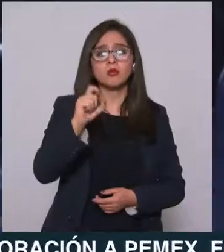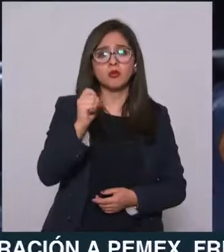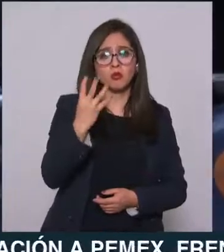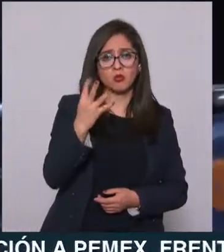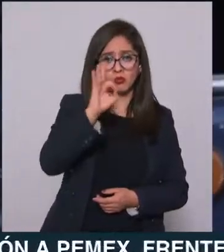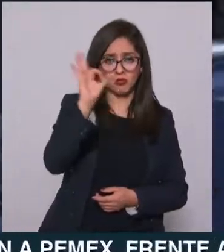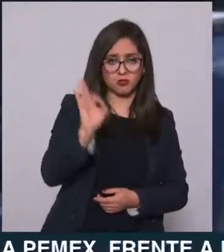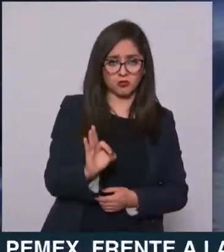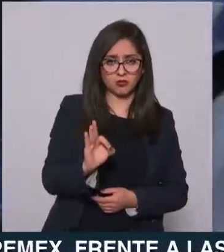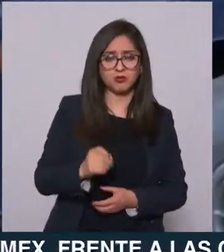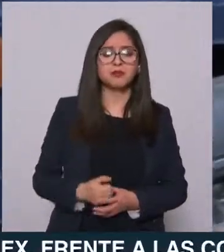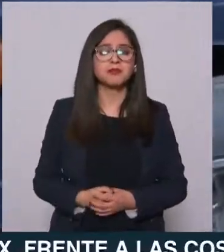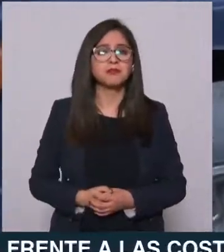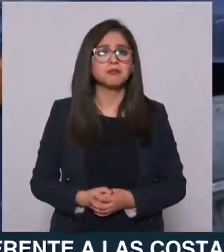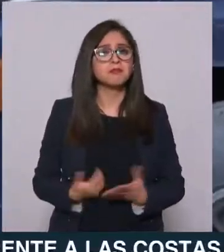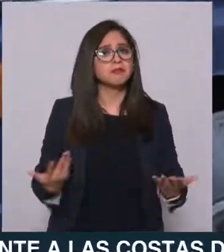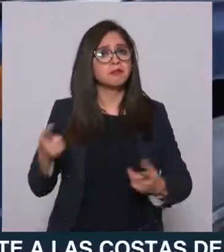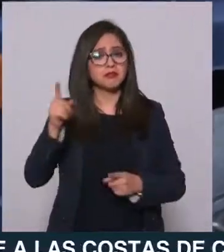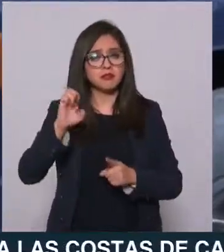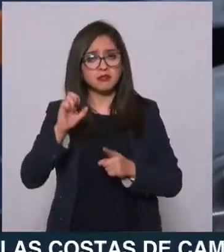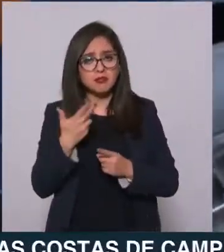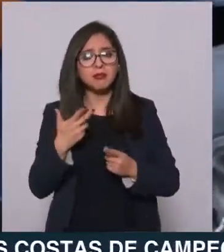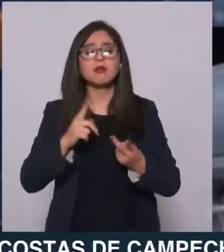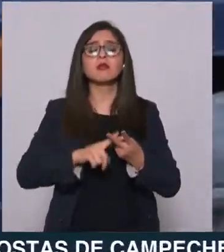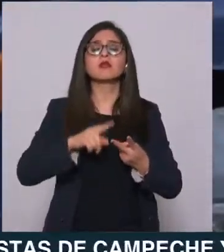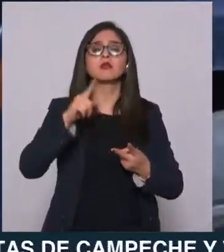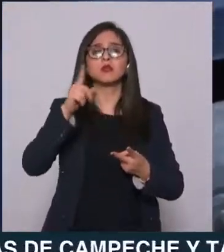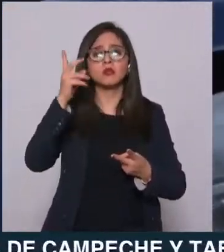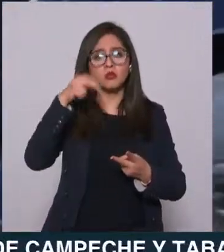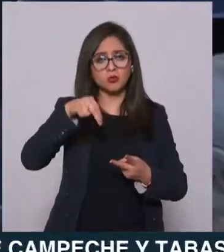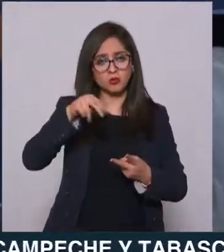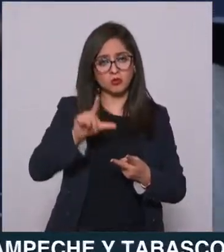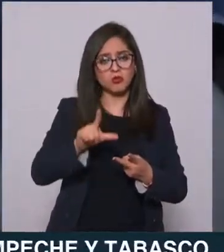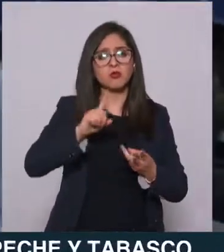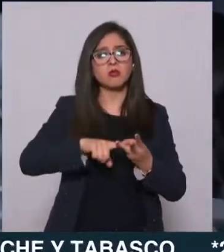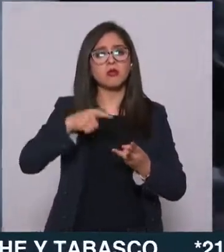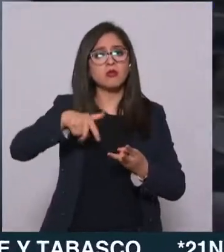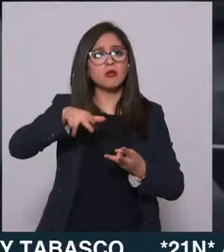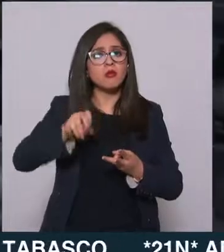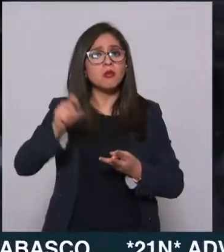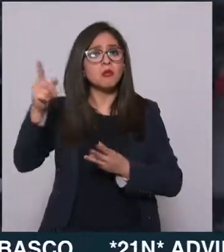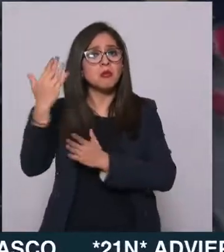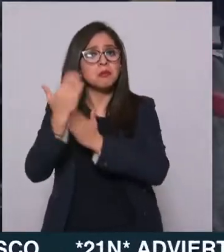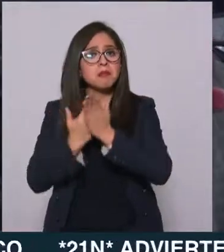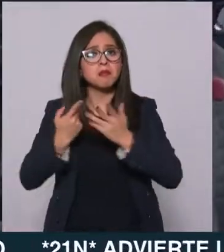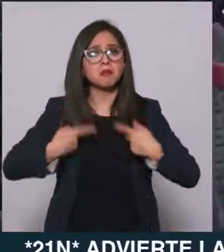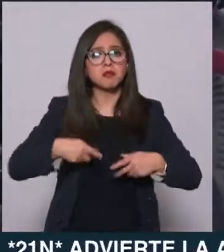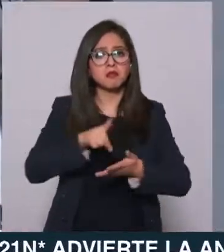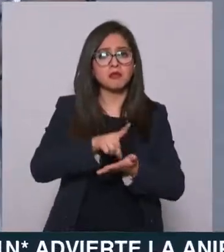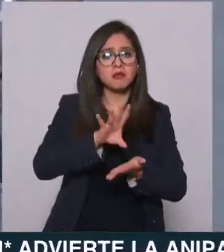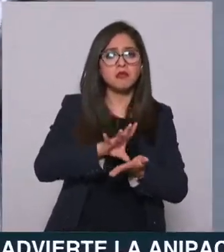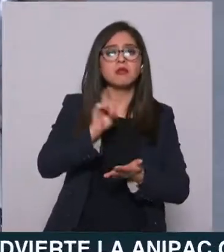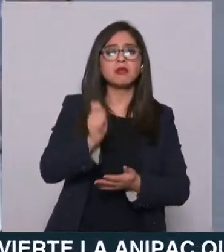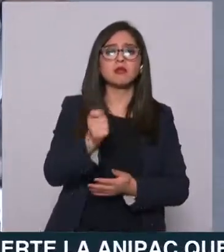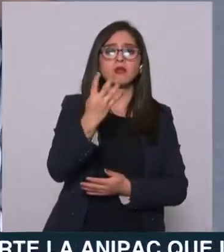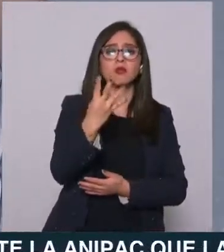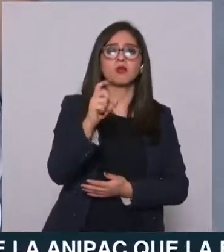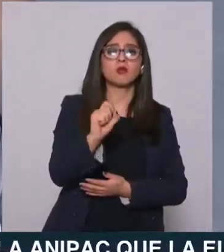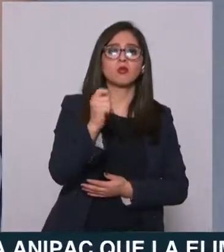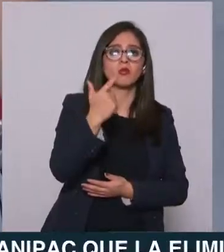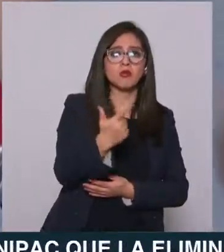9.4%. En contraste, Chiapas, Nuevo León y Quintana Roo son las entidades con menor población con discapacidad, con el 4.7